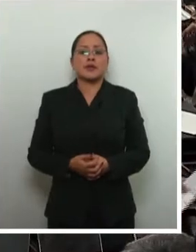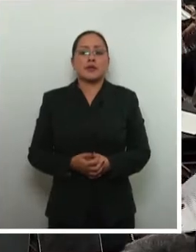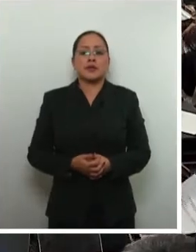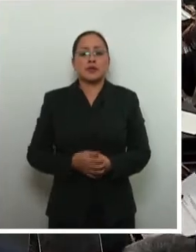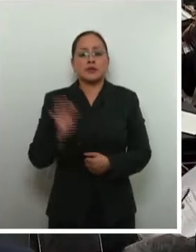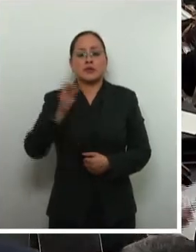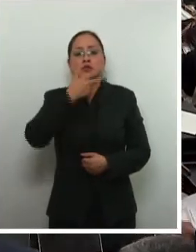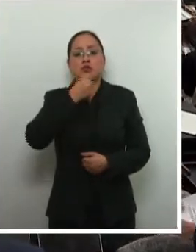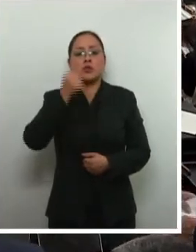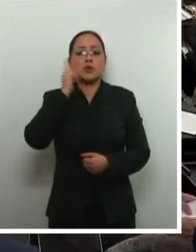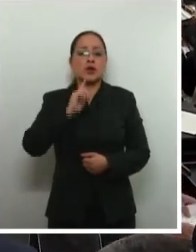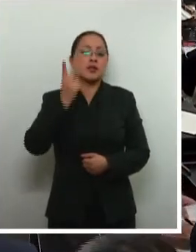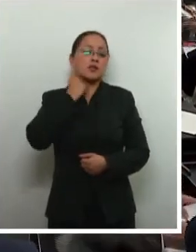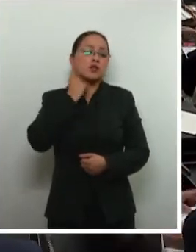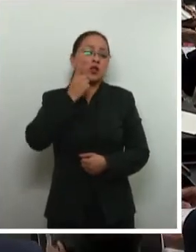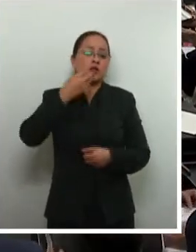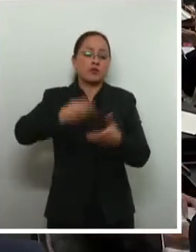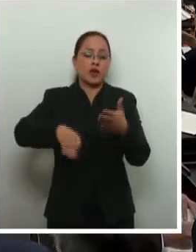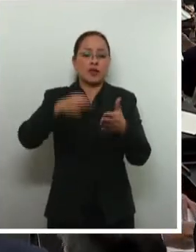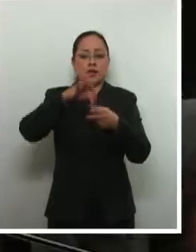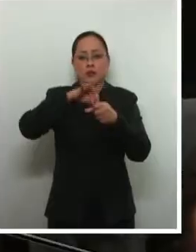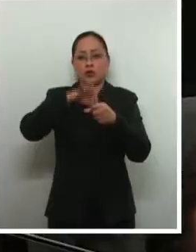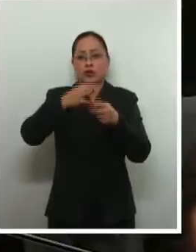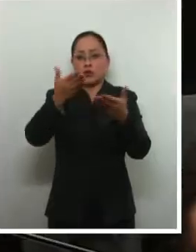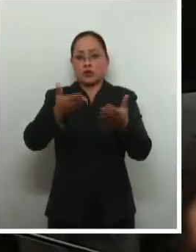emitir su voto.